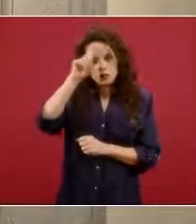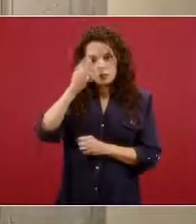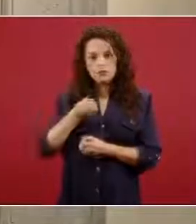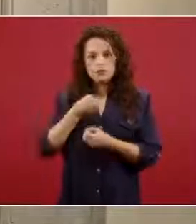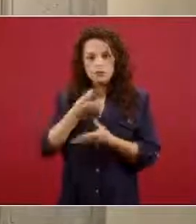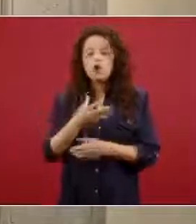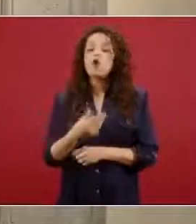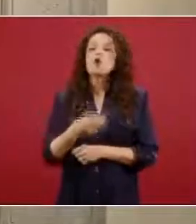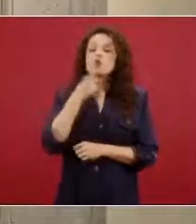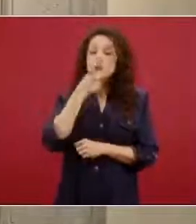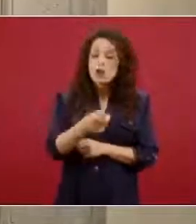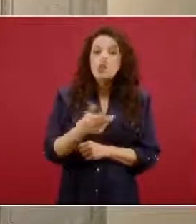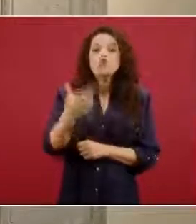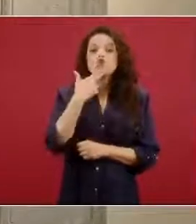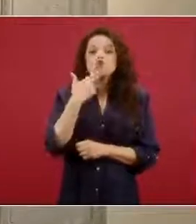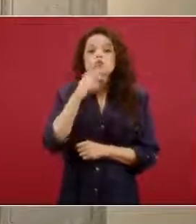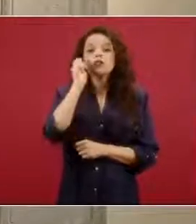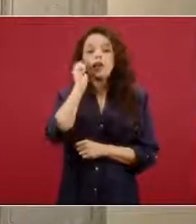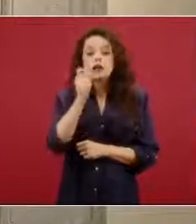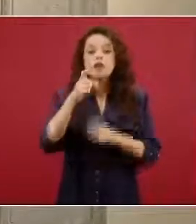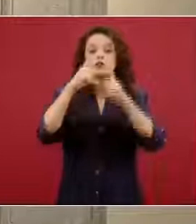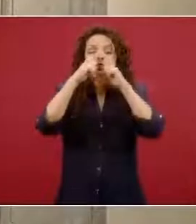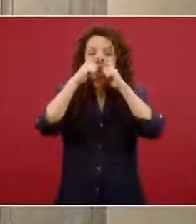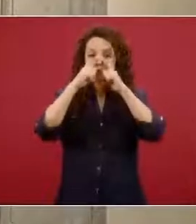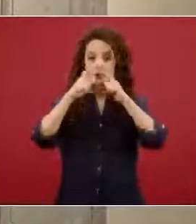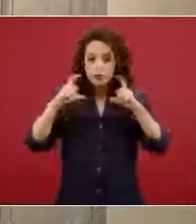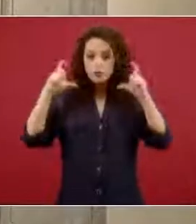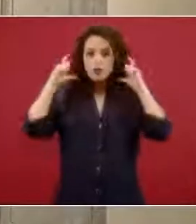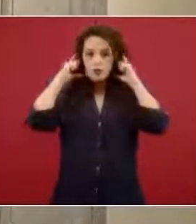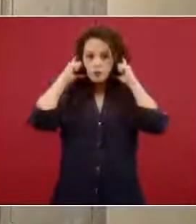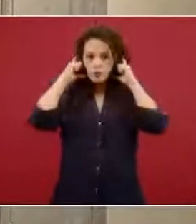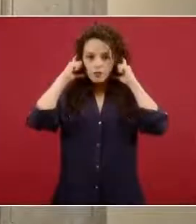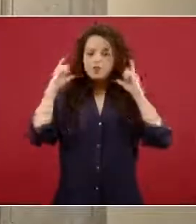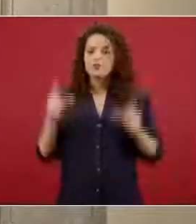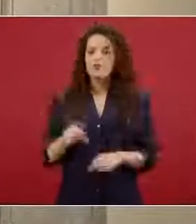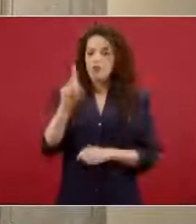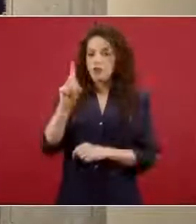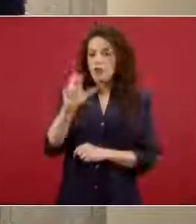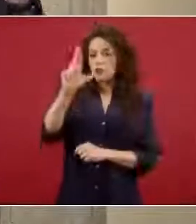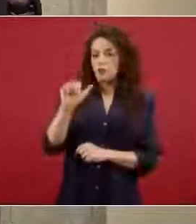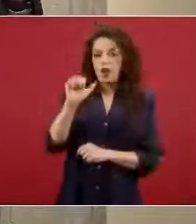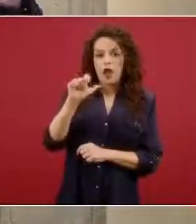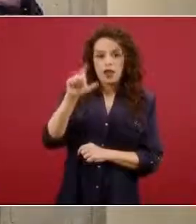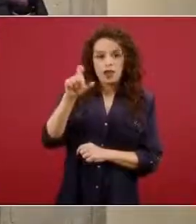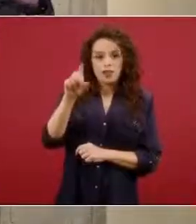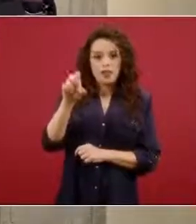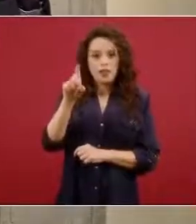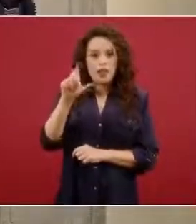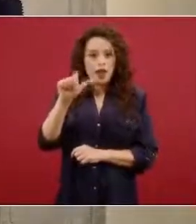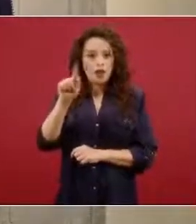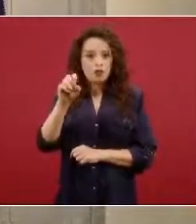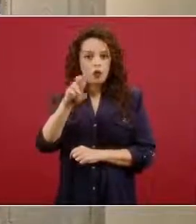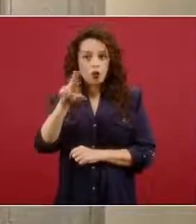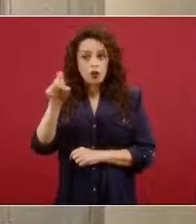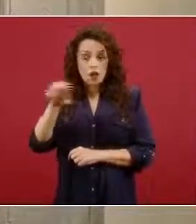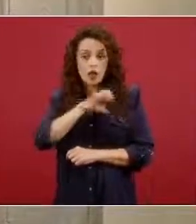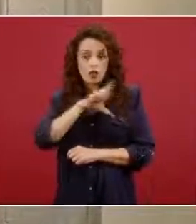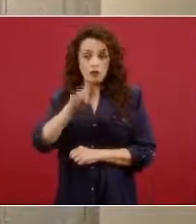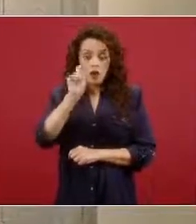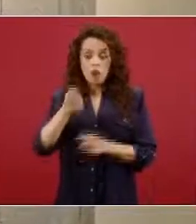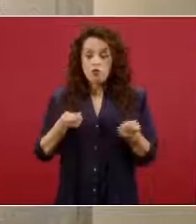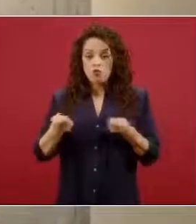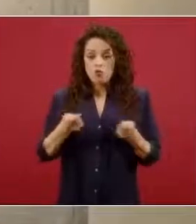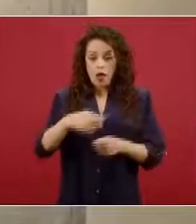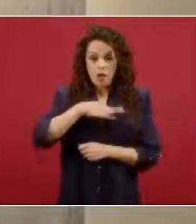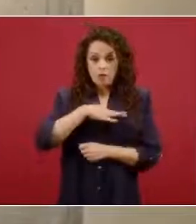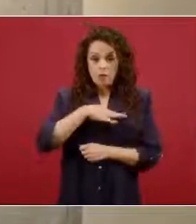uso de cubrebocas, explícitamente. La doctora Aletze de la Torre, nuestra especialista en control de infecciones, ha